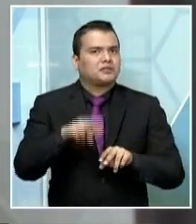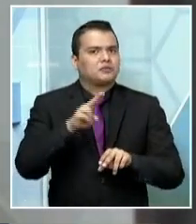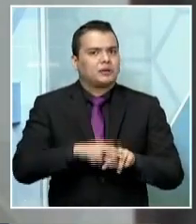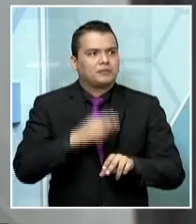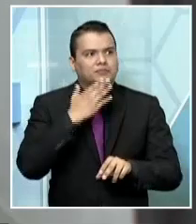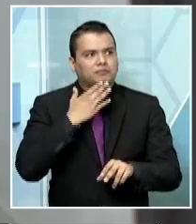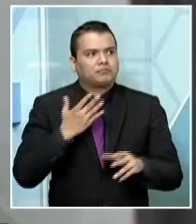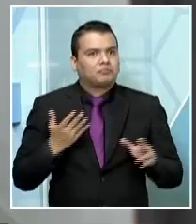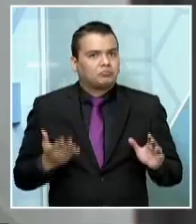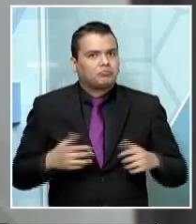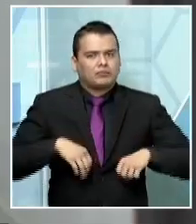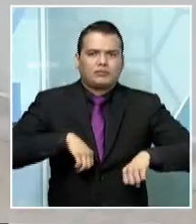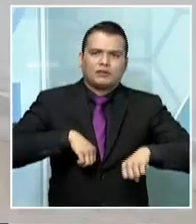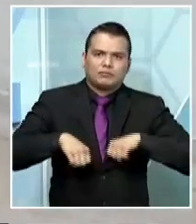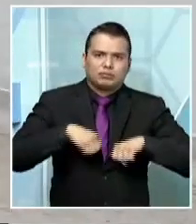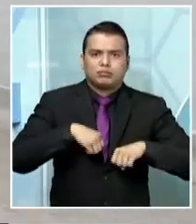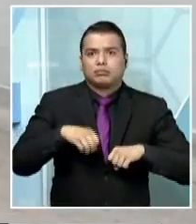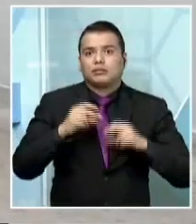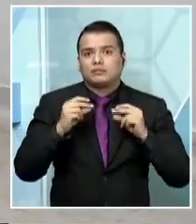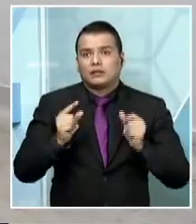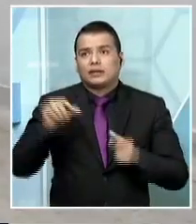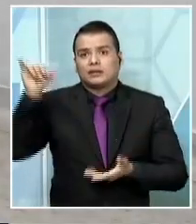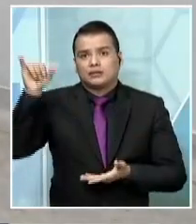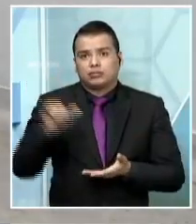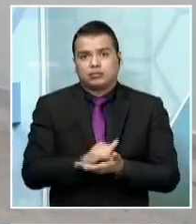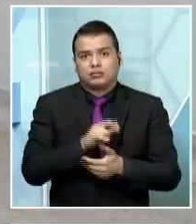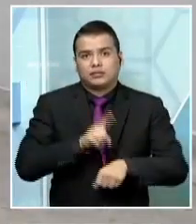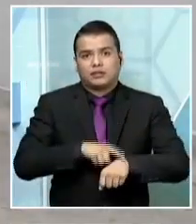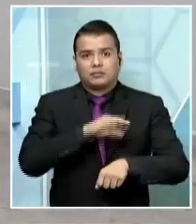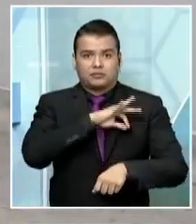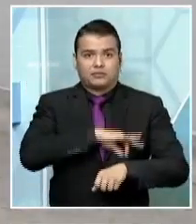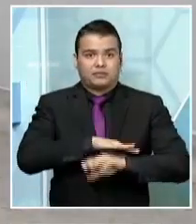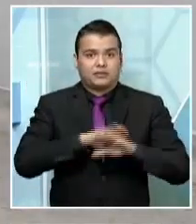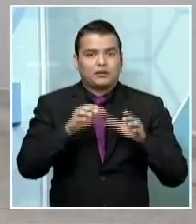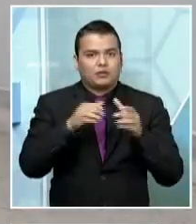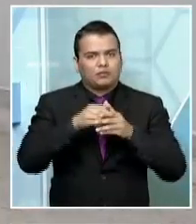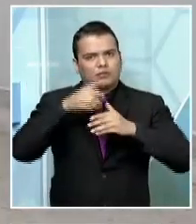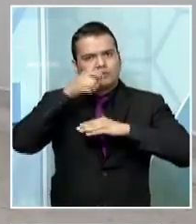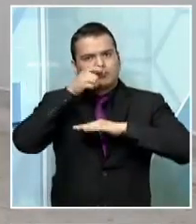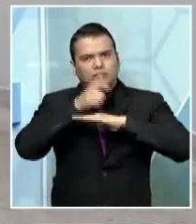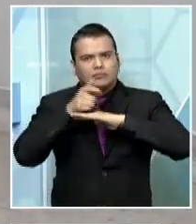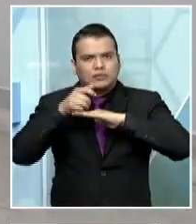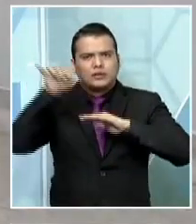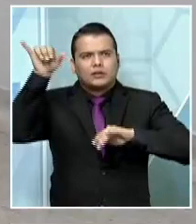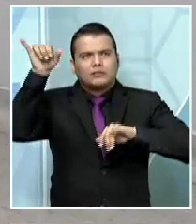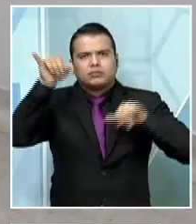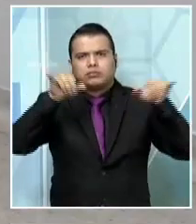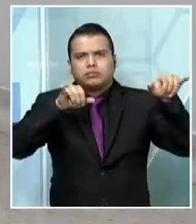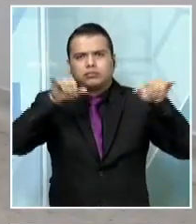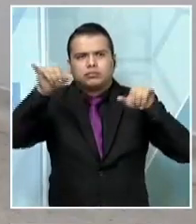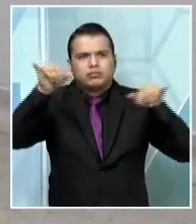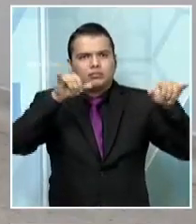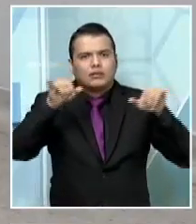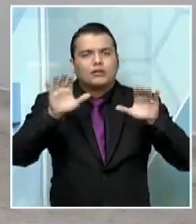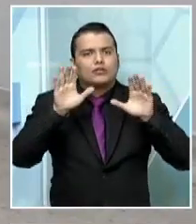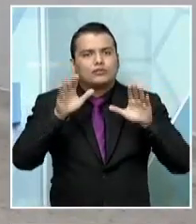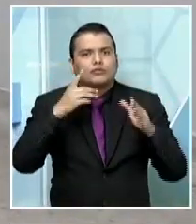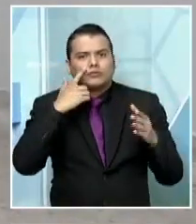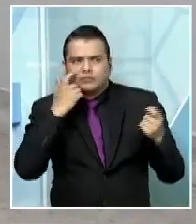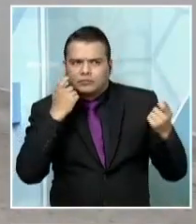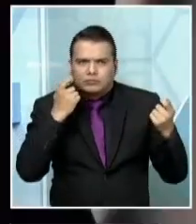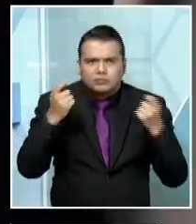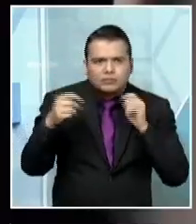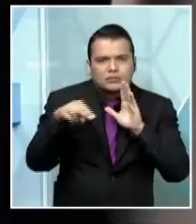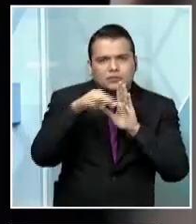estar más rápido en el lugar que uno quiere estar, ¿no? Cabe resaltar que la Aeronáutica Civil fue la entidad encargada de garantizar que todos los protocolos